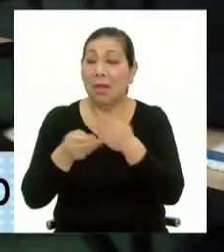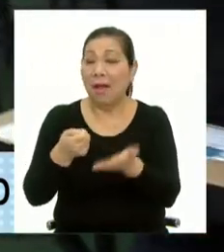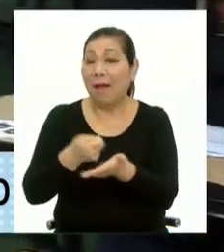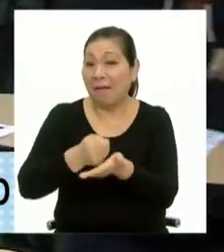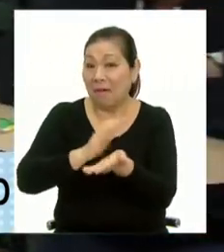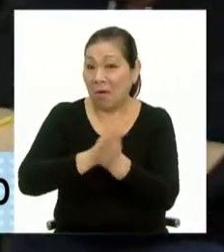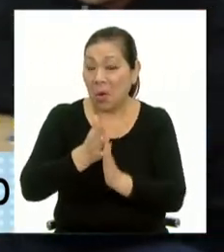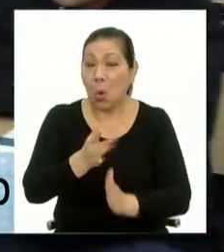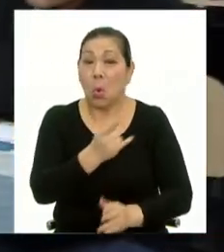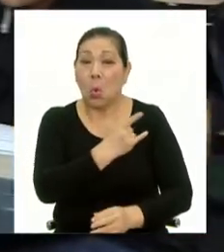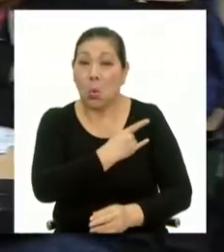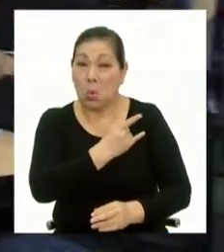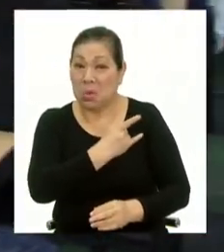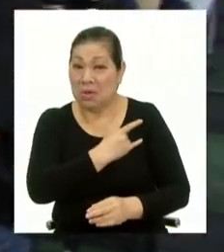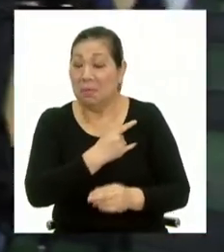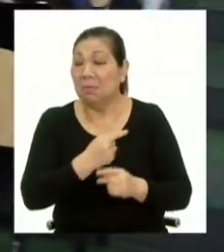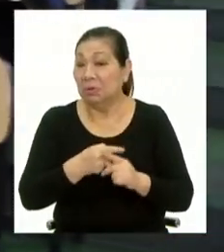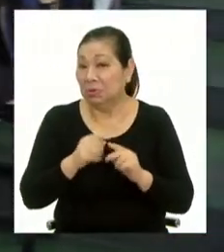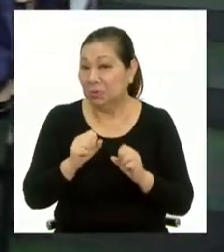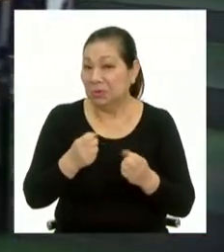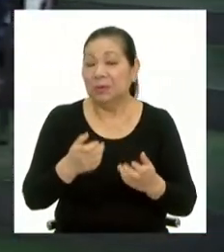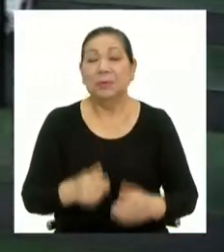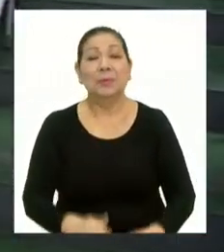gratuito a las universidades.